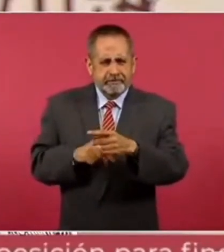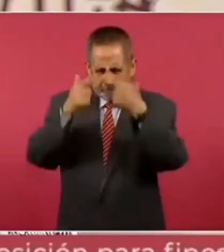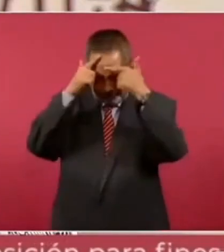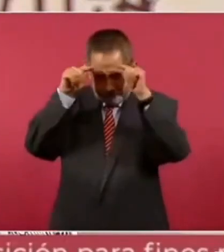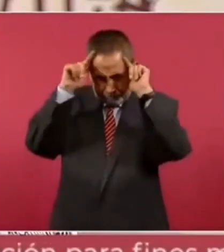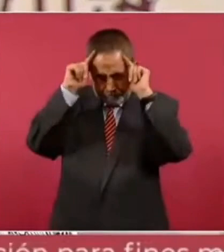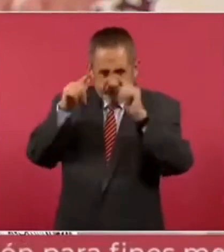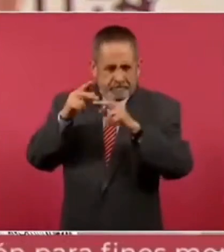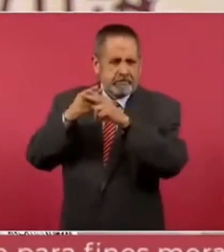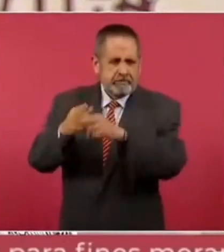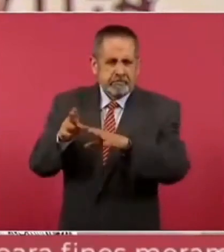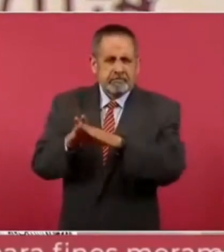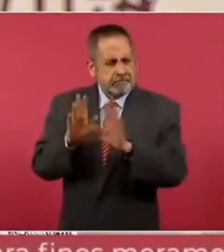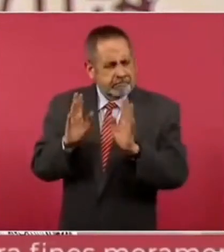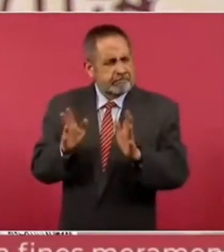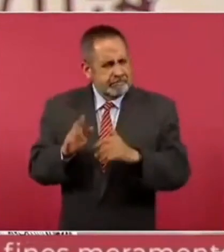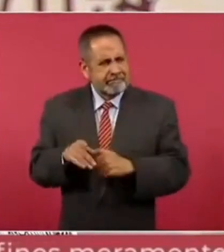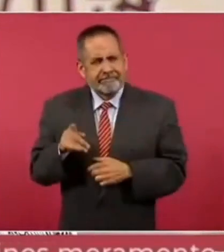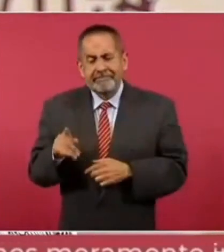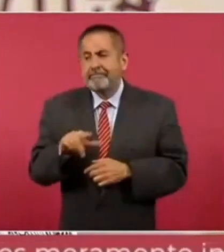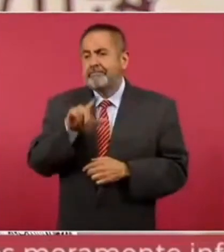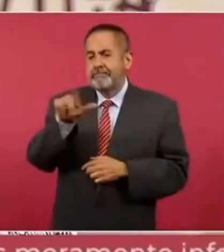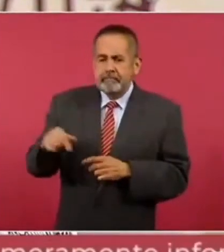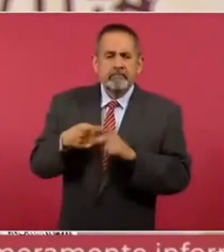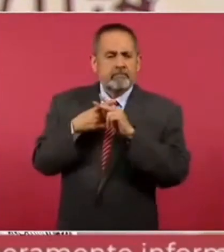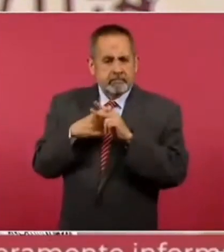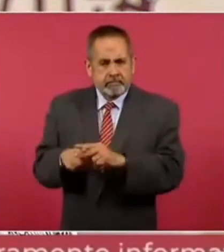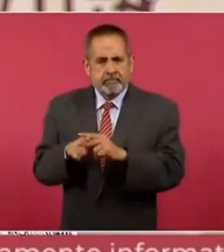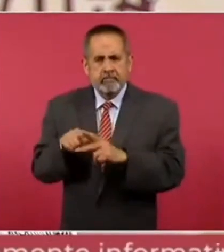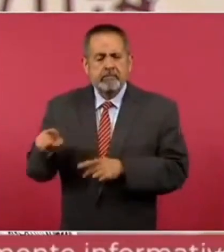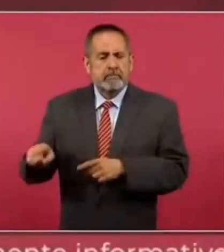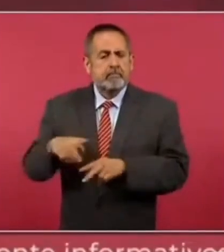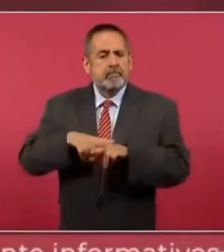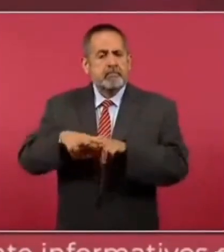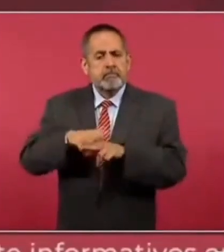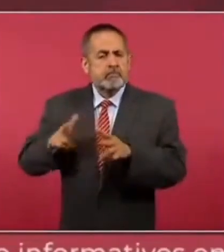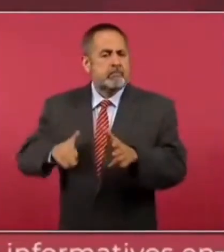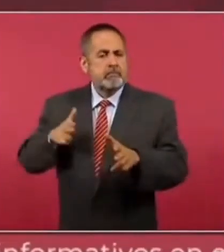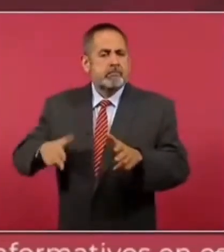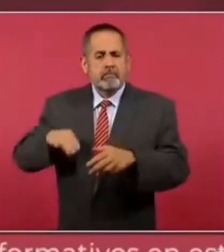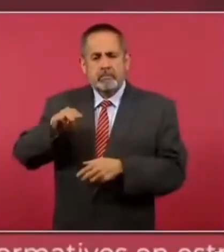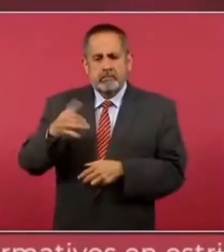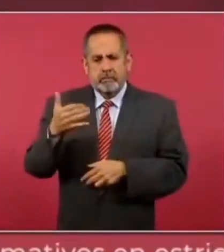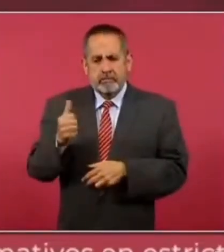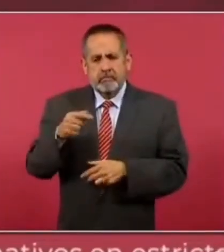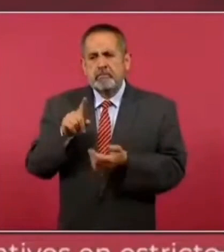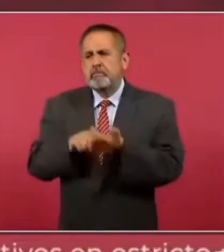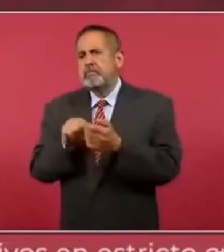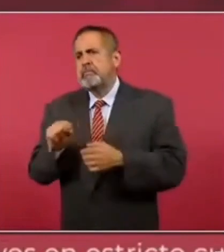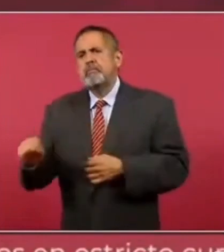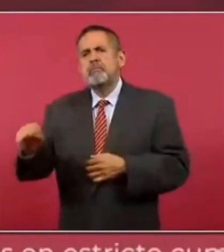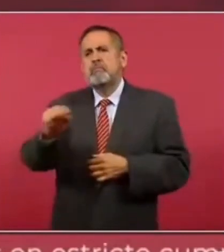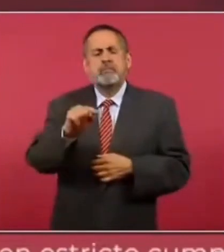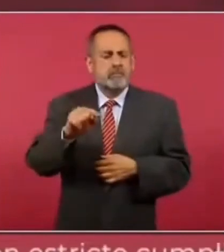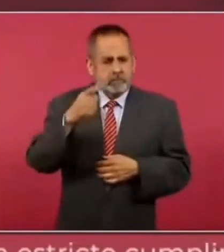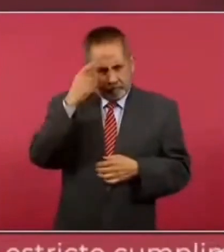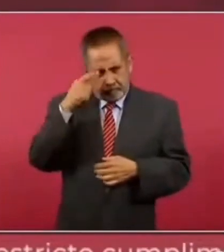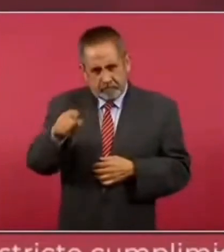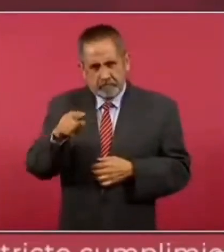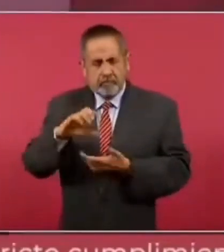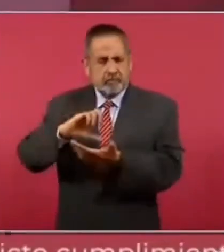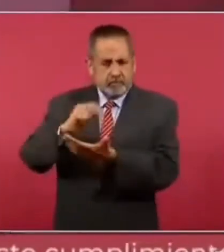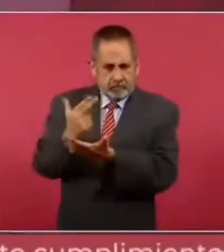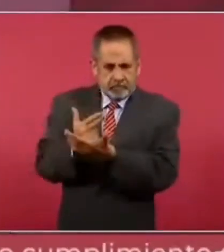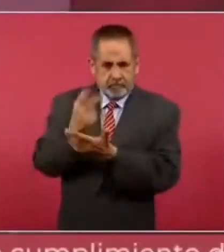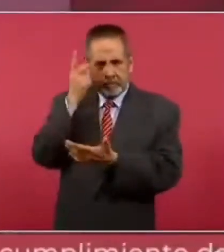Marina. Posteriormente inició la gira de Tren Maya por el sureste del país, pernoctó en